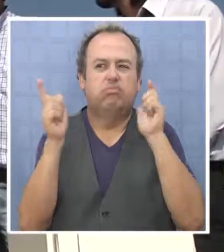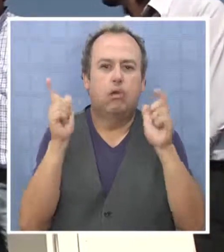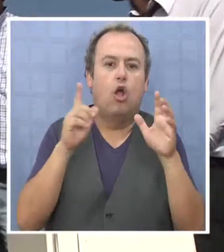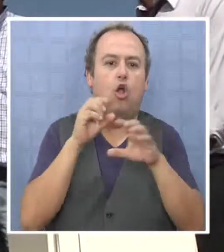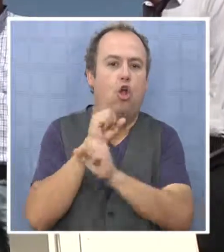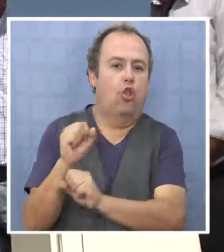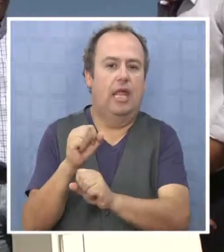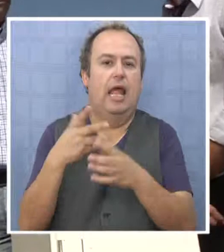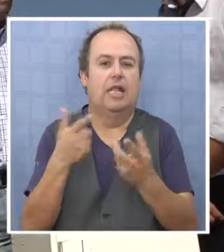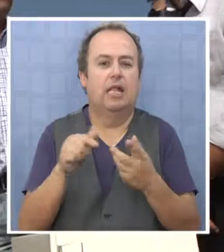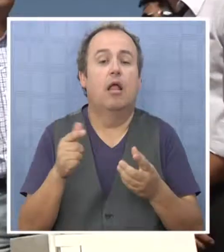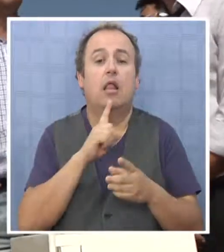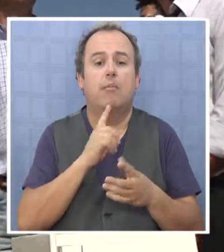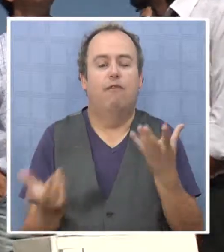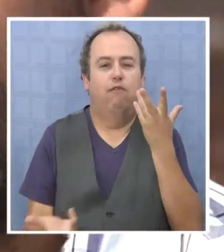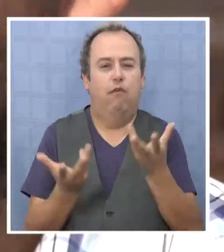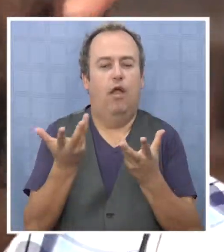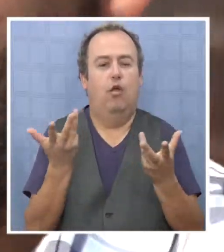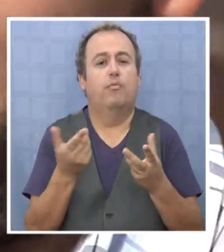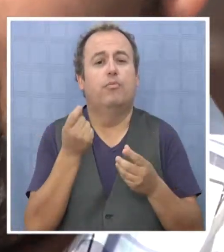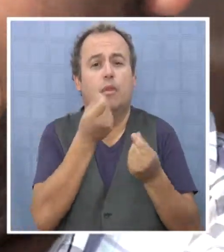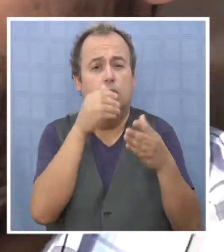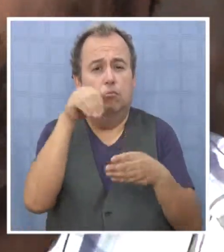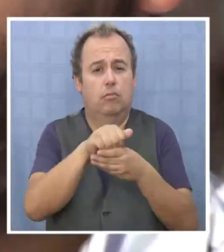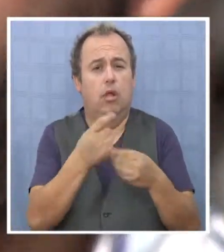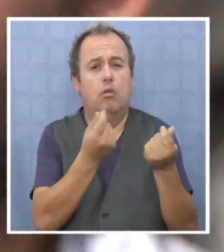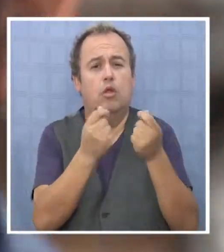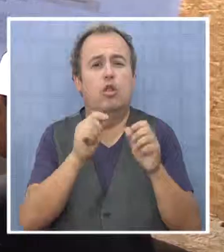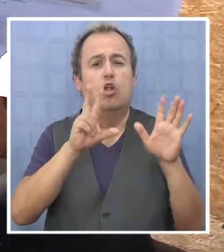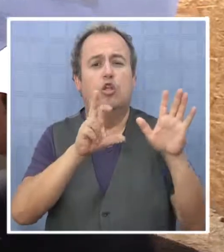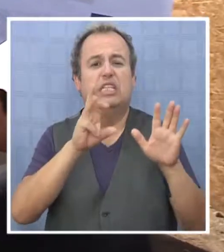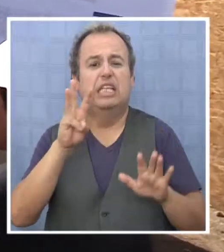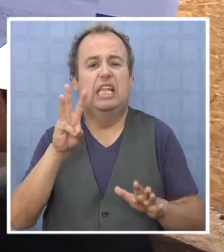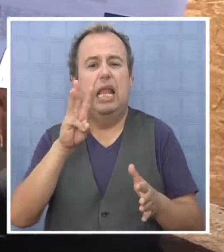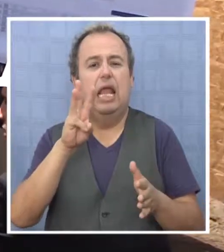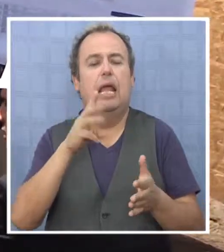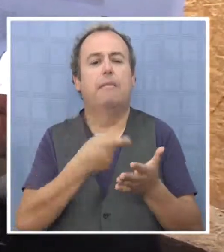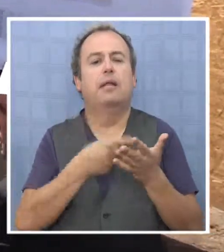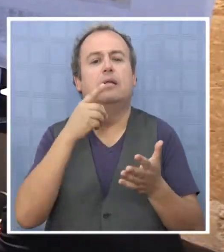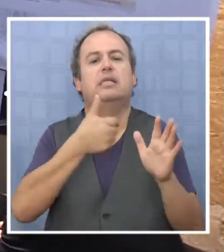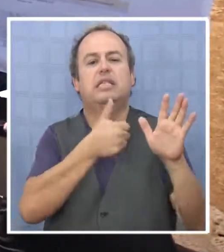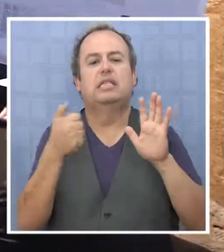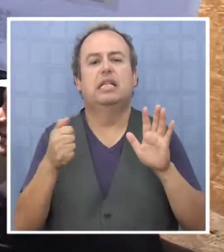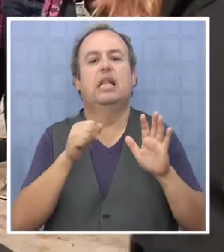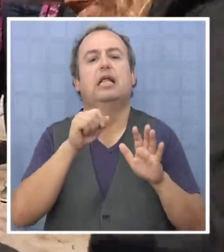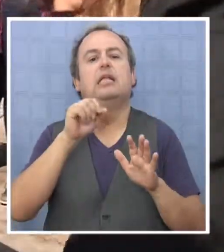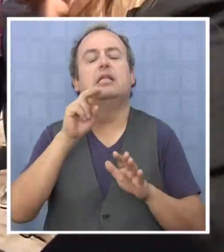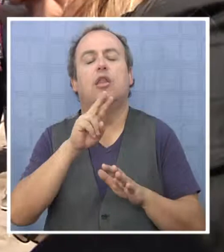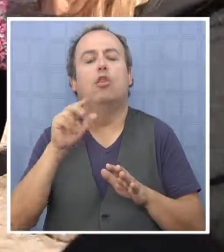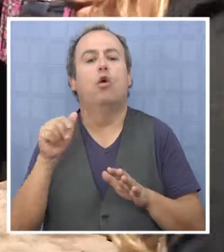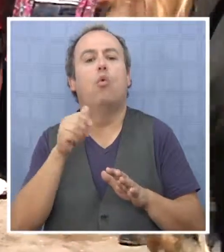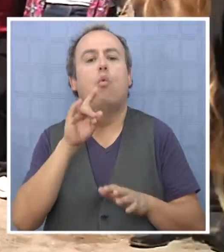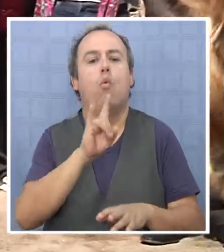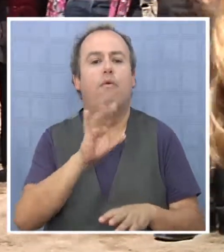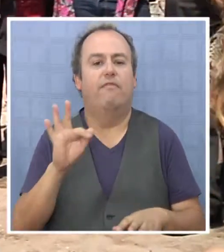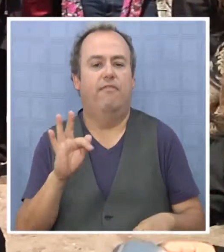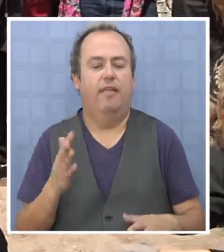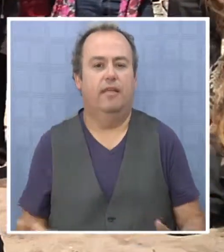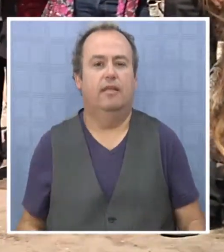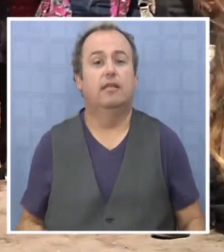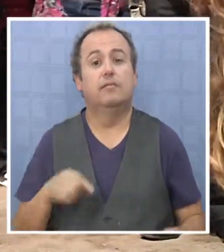acústicas térmicas y de protección contra el fuego con una inversión total de 83.682 Uf